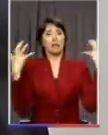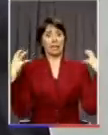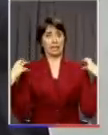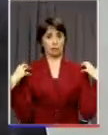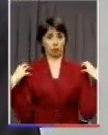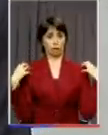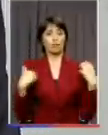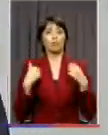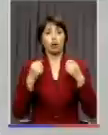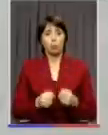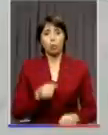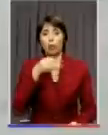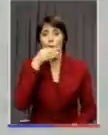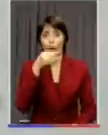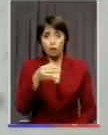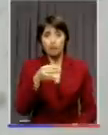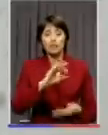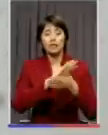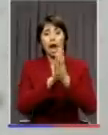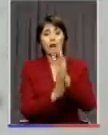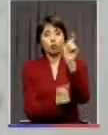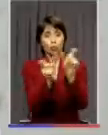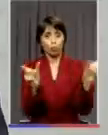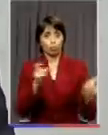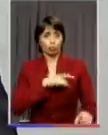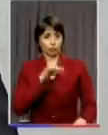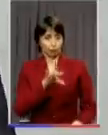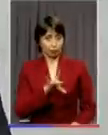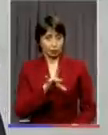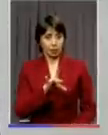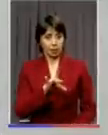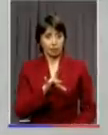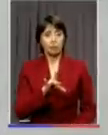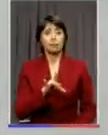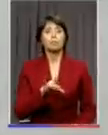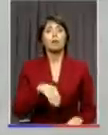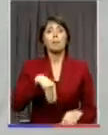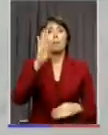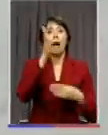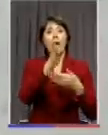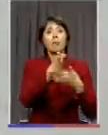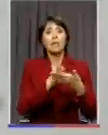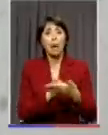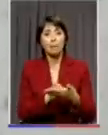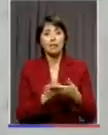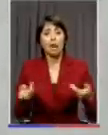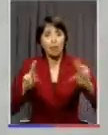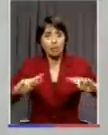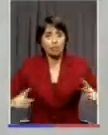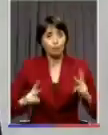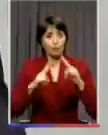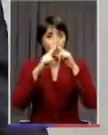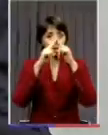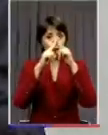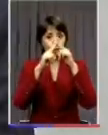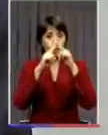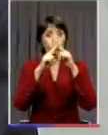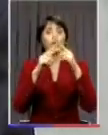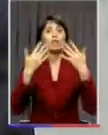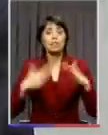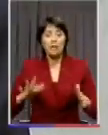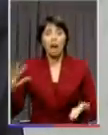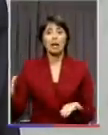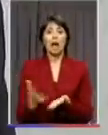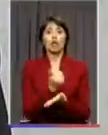responsablemente puedo decir a todos mis compatriotas que más de la mitad de la reconstrucción ya la hemos